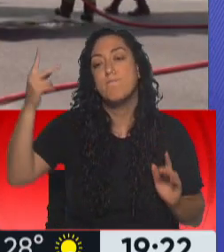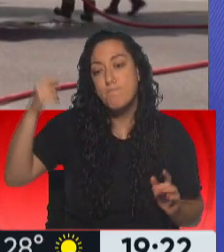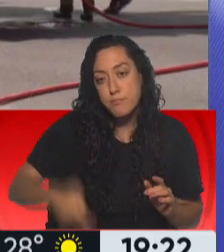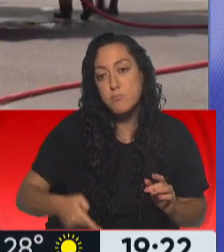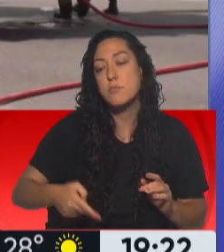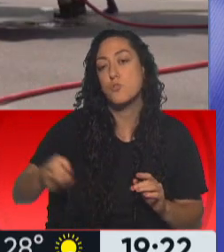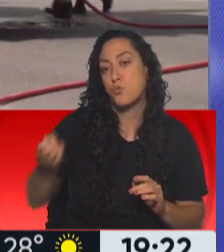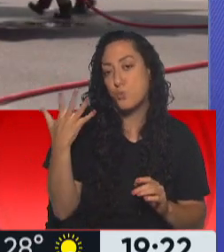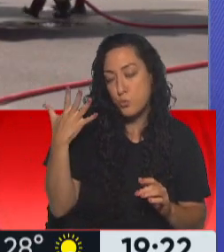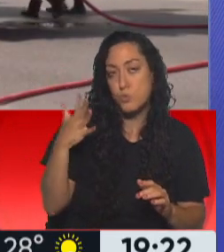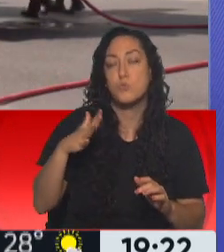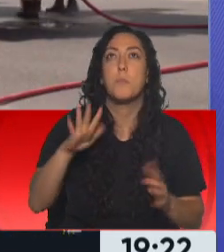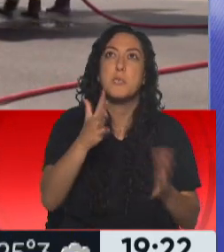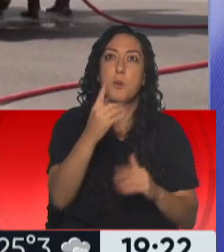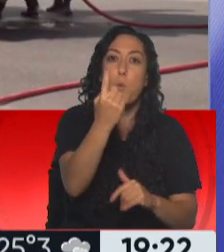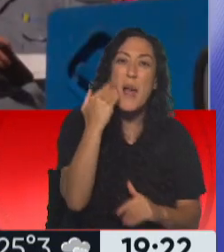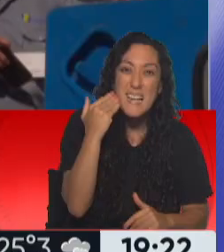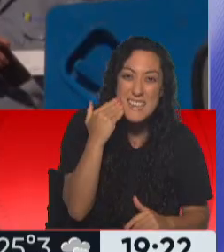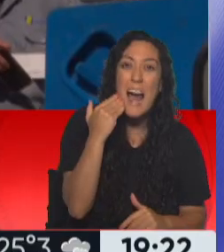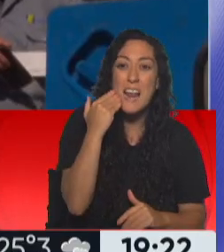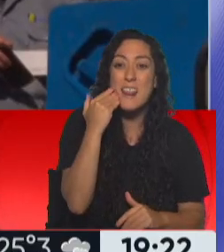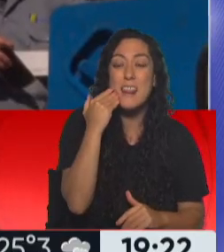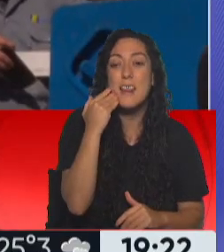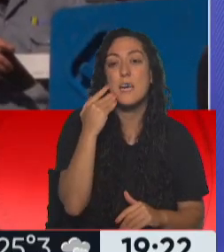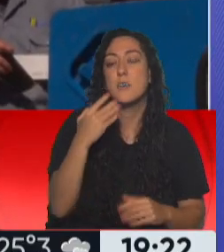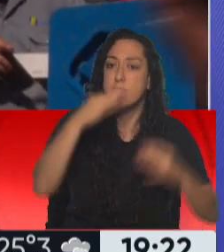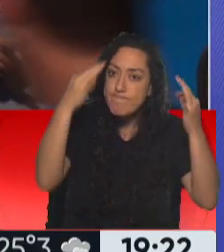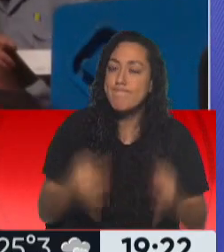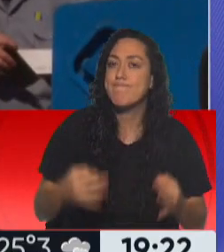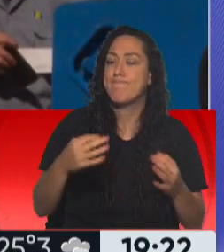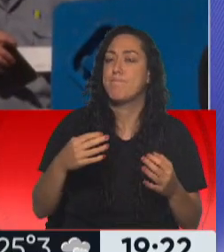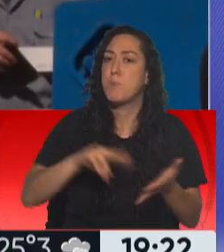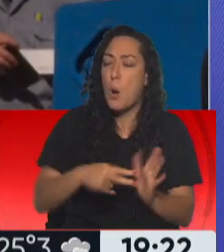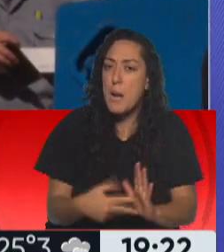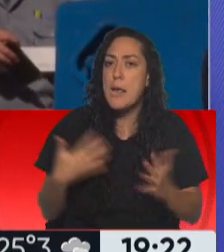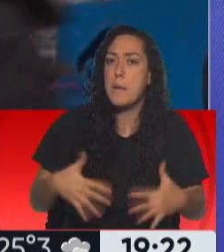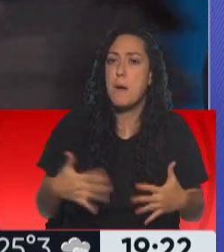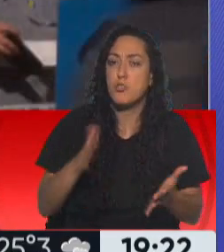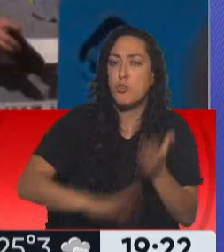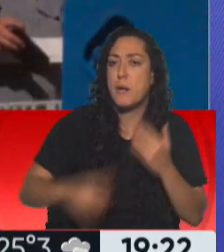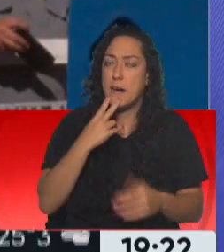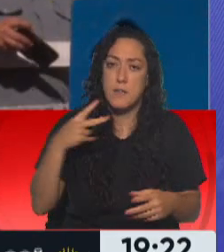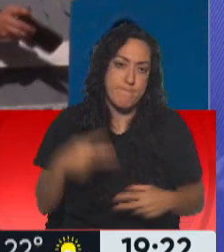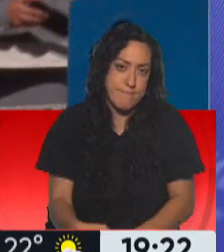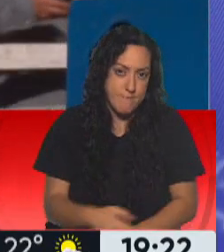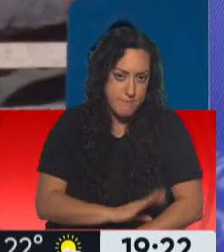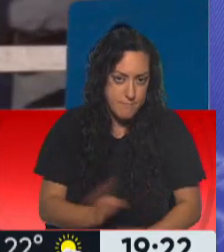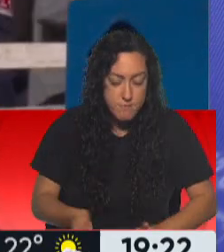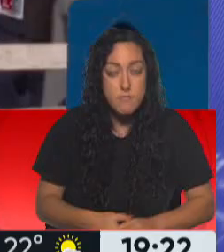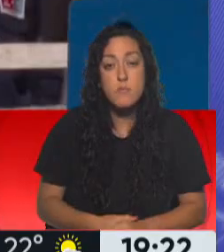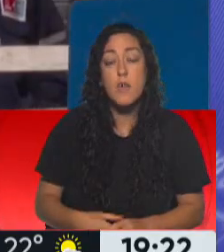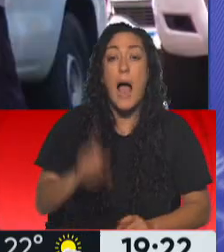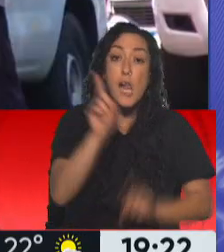comenzaron, sobre todo a partir de las 13, a tener serios problemas por el corte de energía. En algunos casos, la